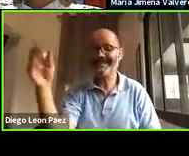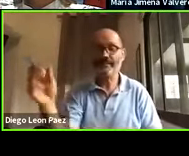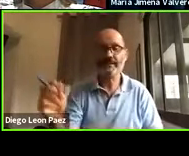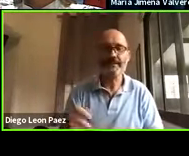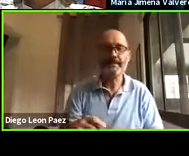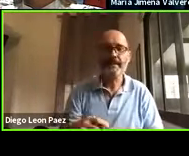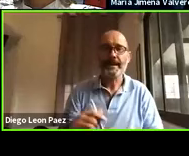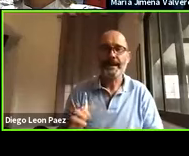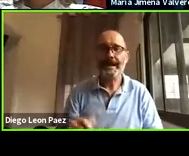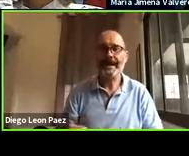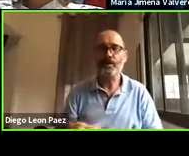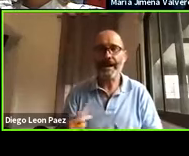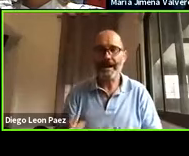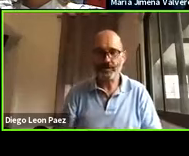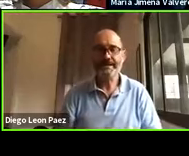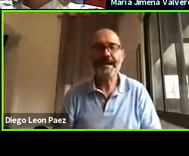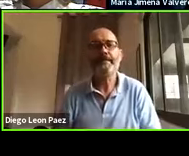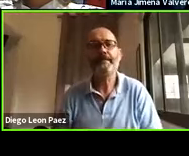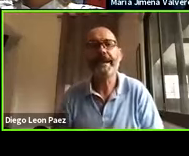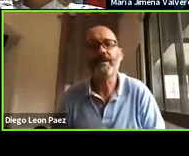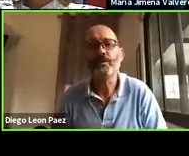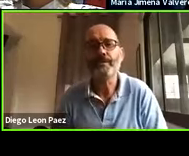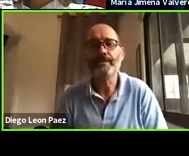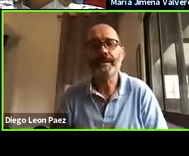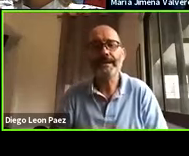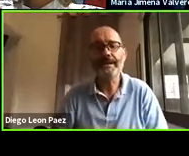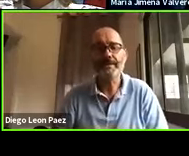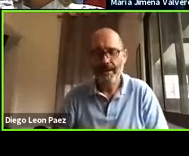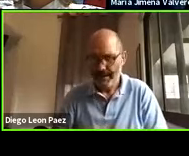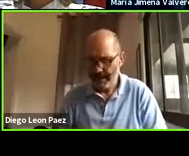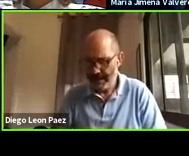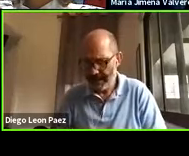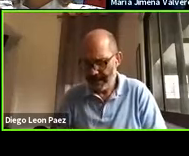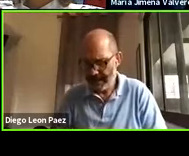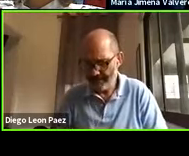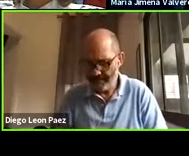grandes entonces algo algo está cambiando verdad